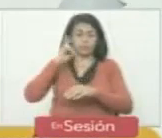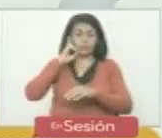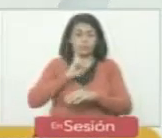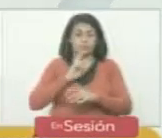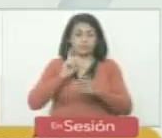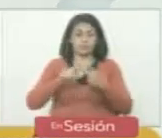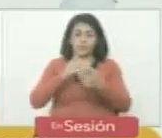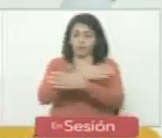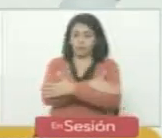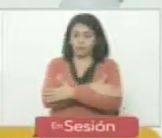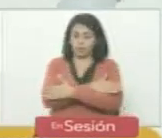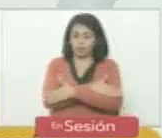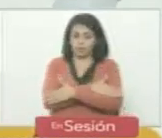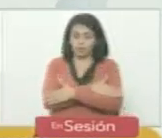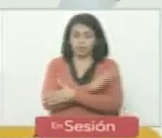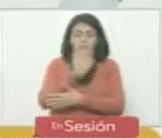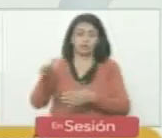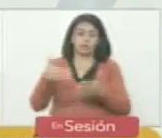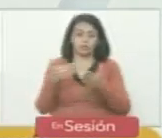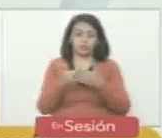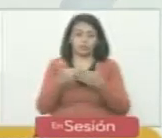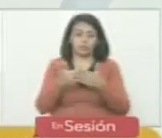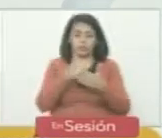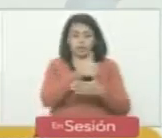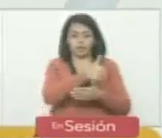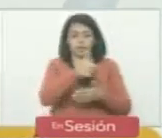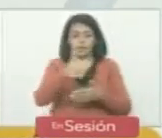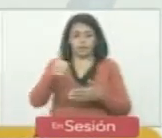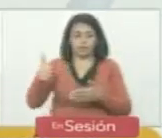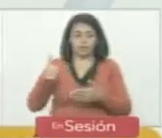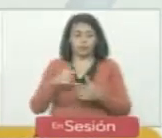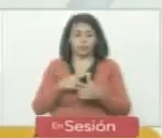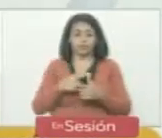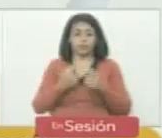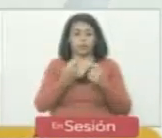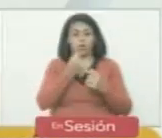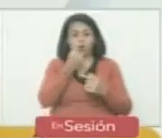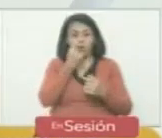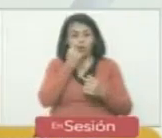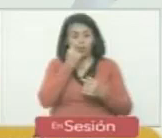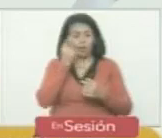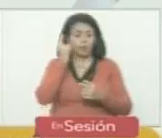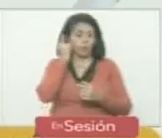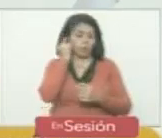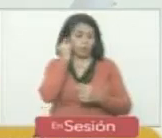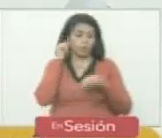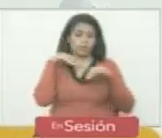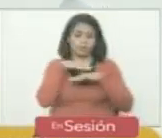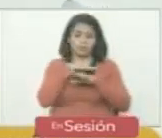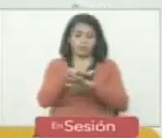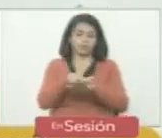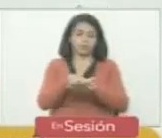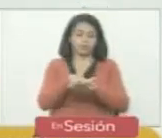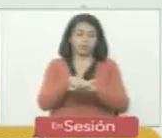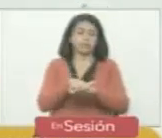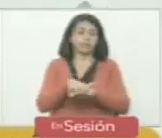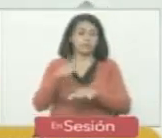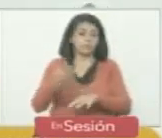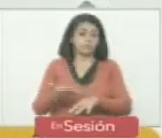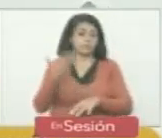y felicitar a todos y cada uno de los hombres y mujeres que la integran por el